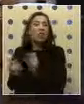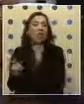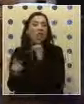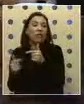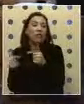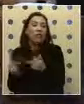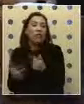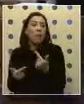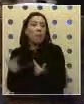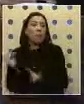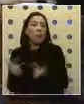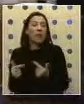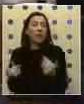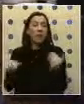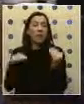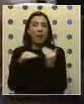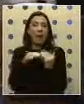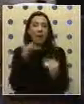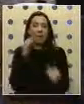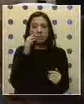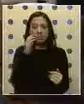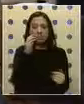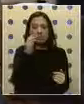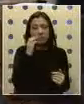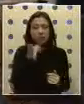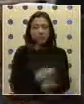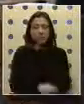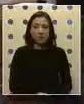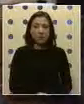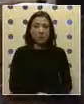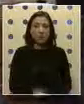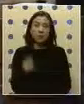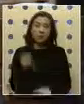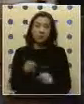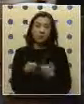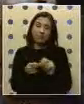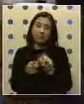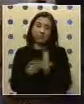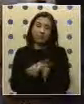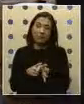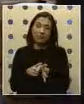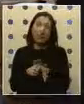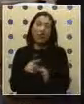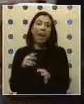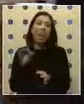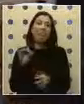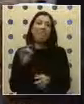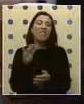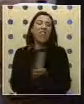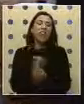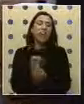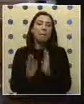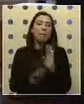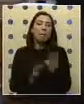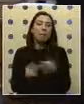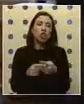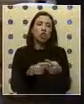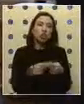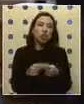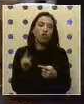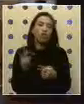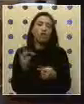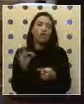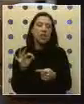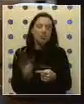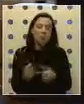nada con las políticas parejas. Y de ahí salen las fichas de protección social, los